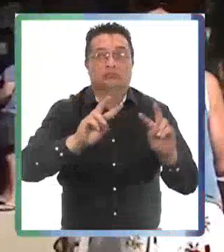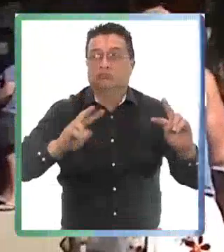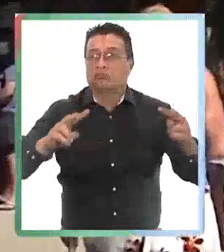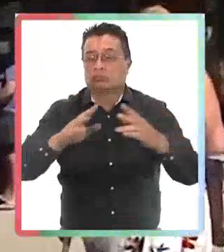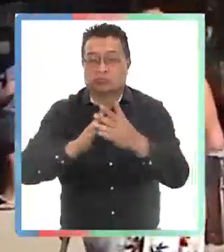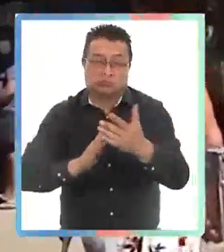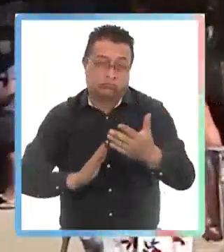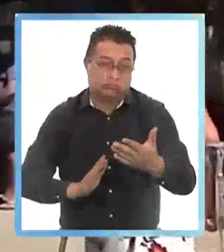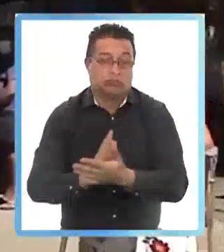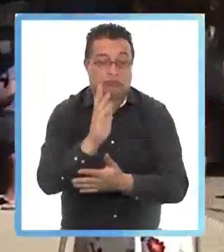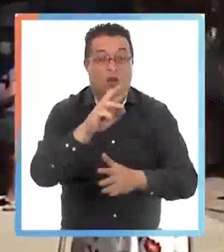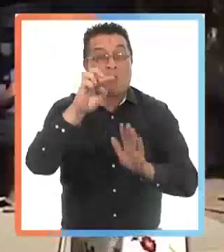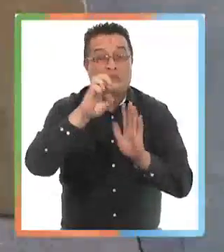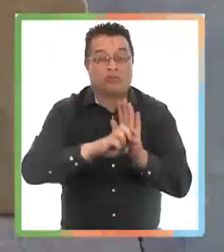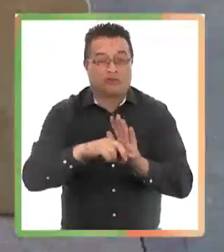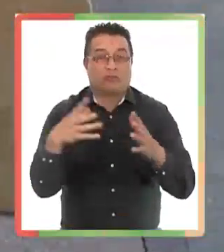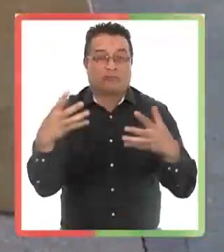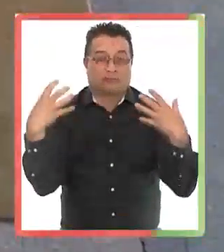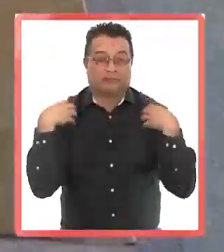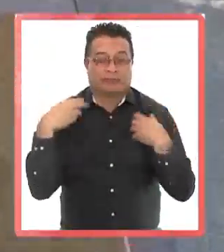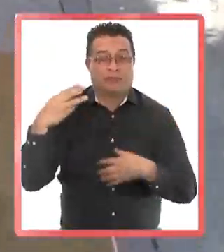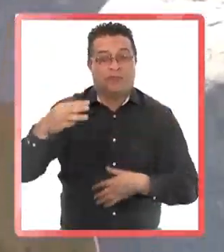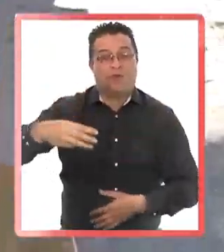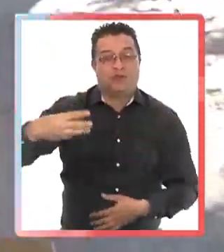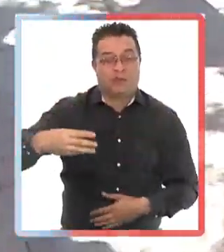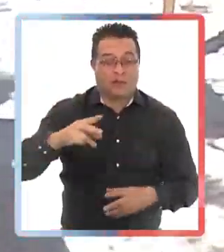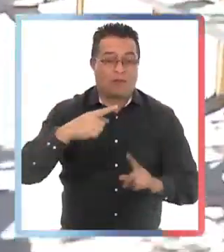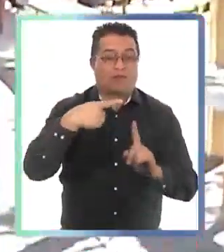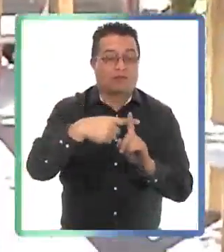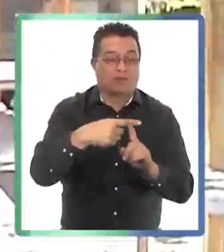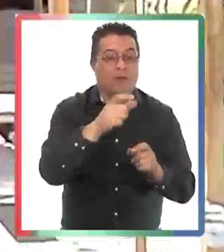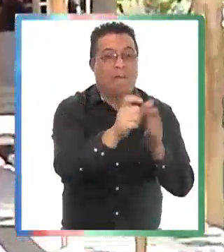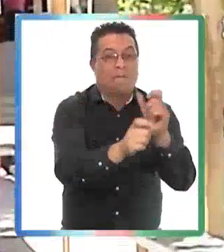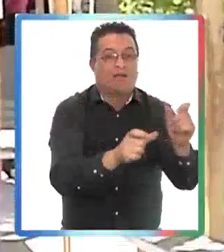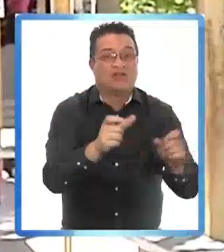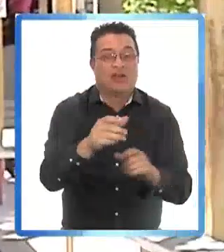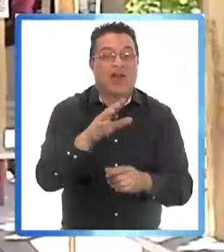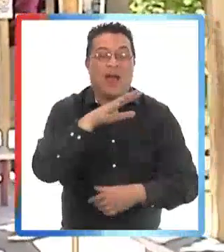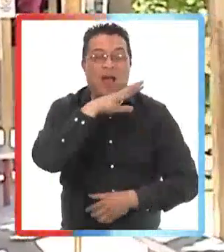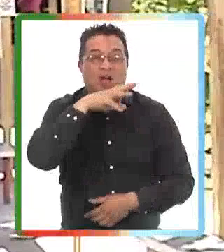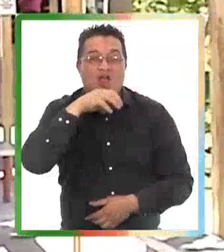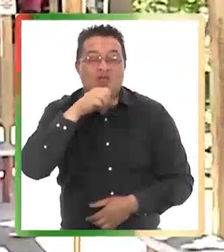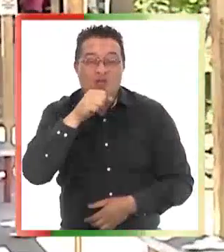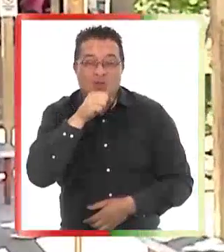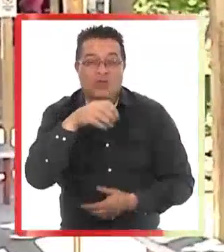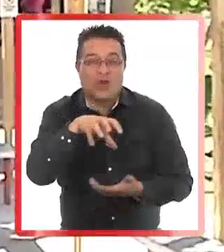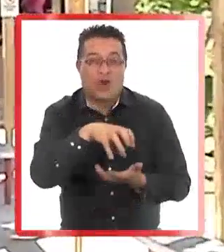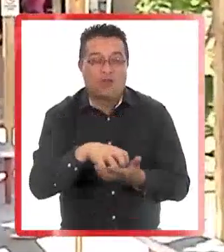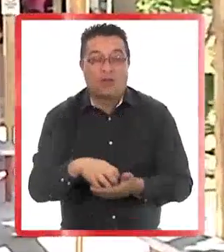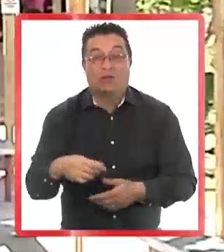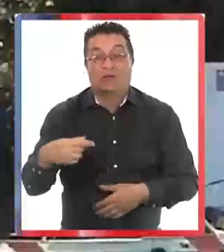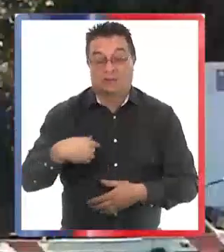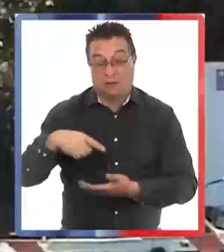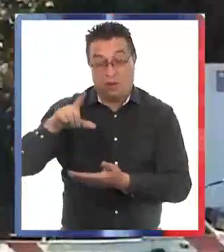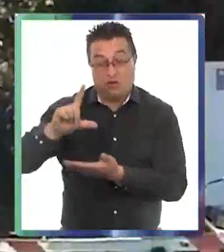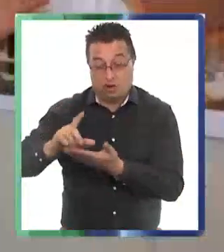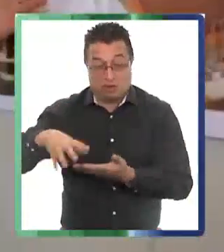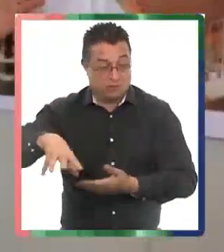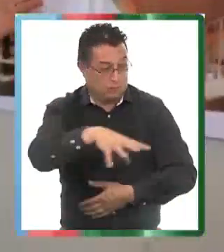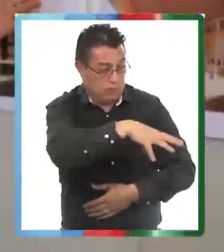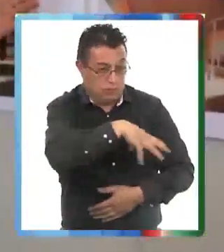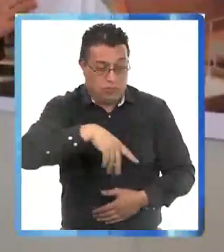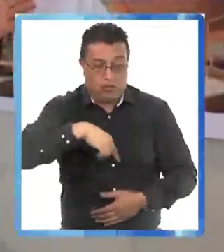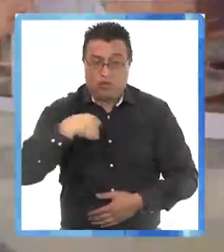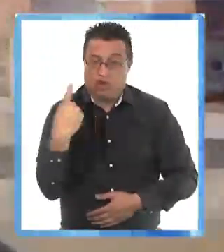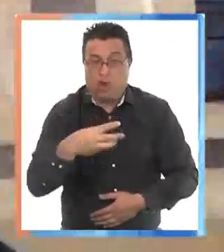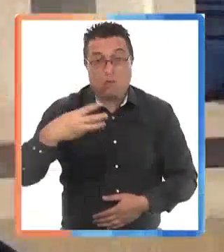instalaciones para la puesta en marcha del proyecto que impulsa la municipalidad en beneficio de la población de adultos mayores de la comuna. De lo local,